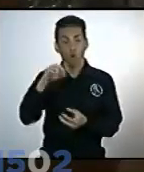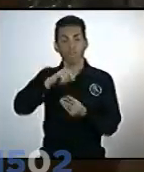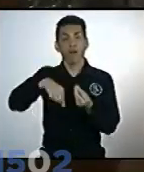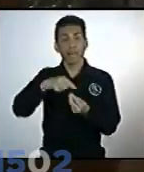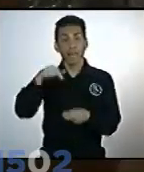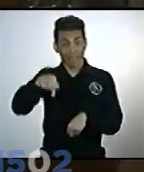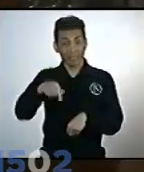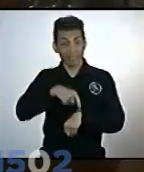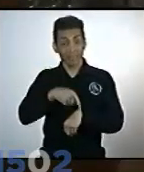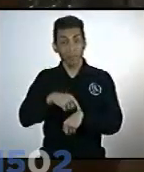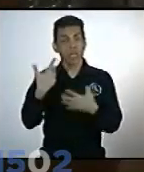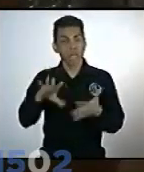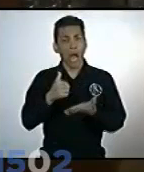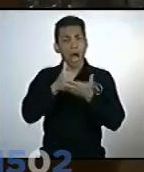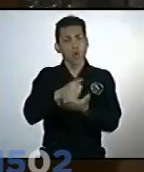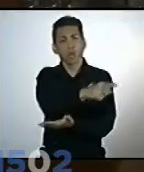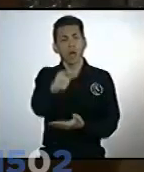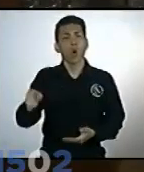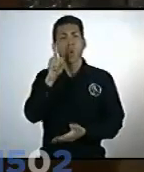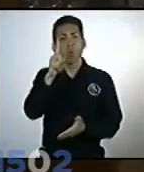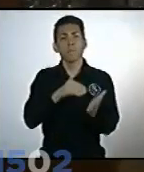ha beneficiado a